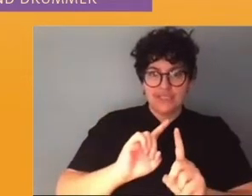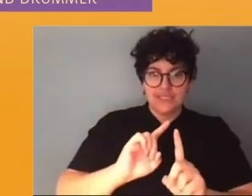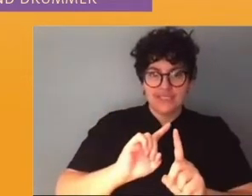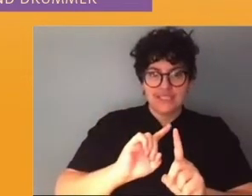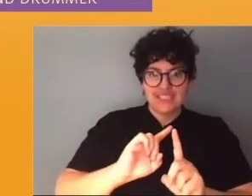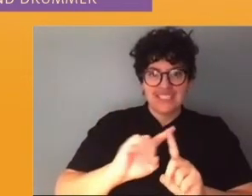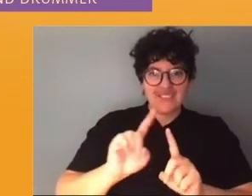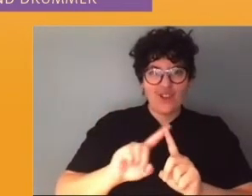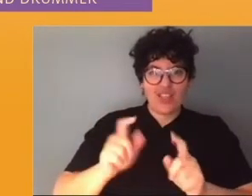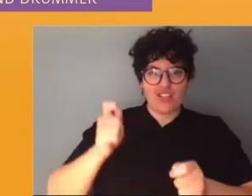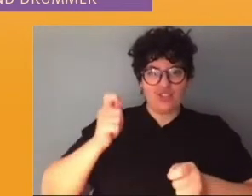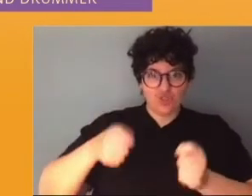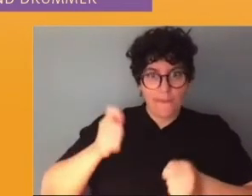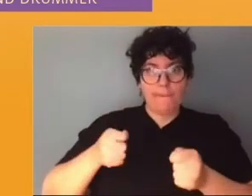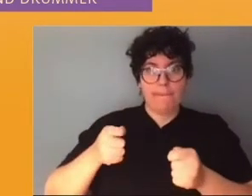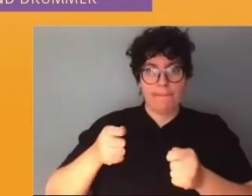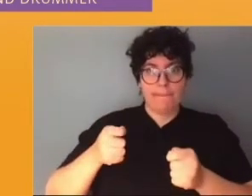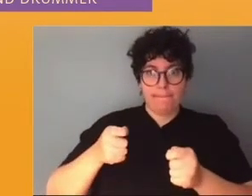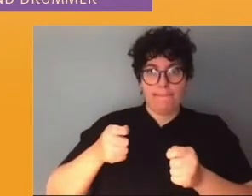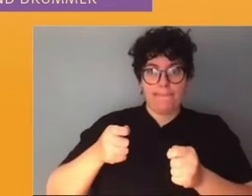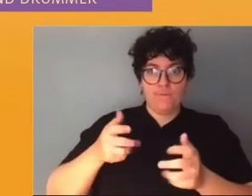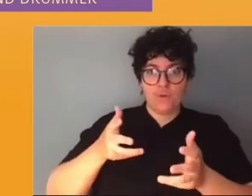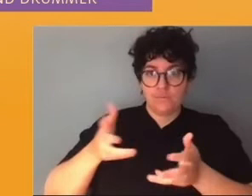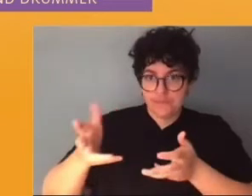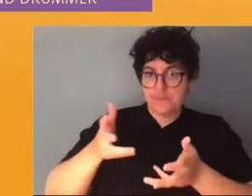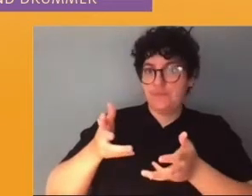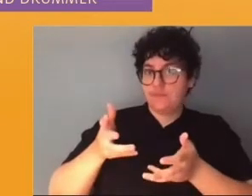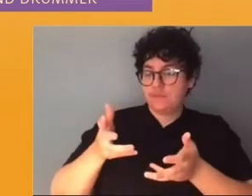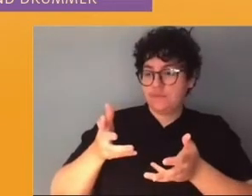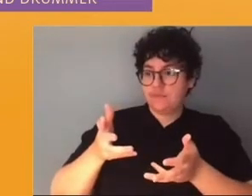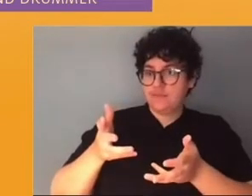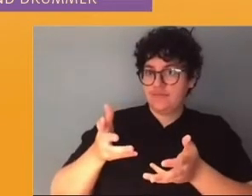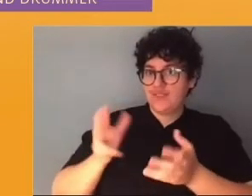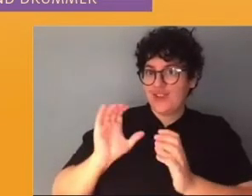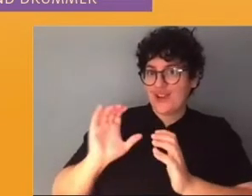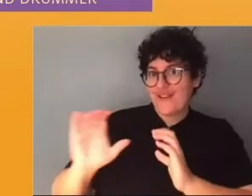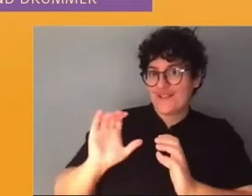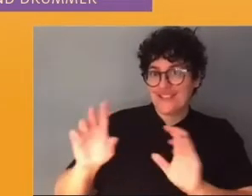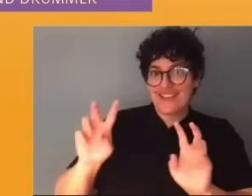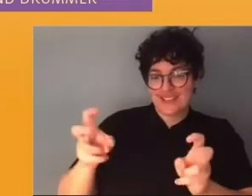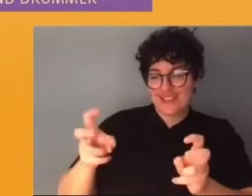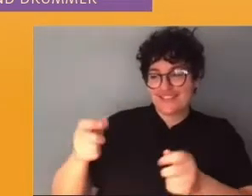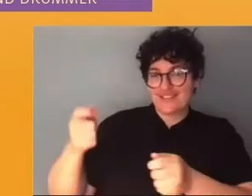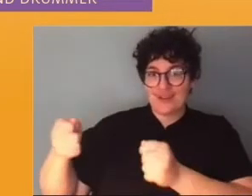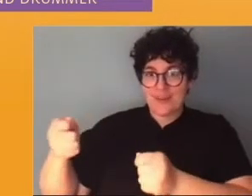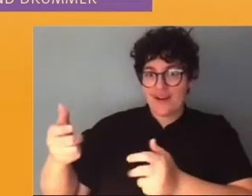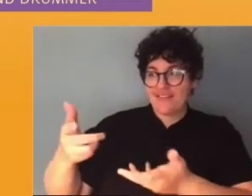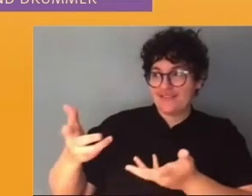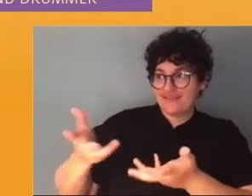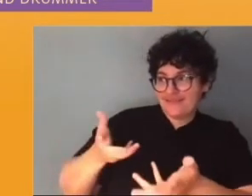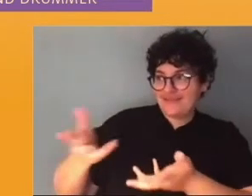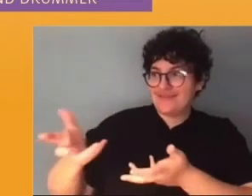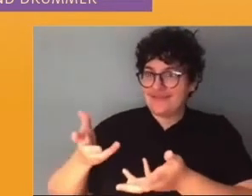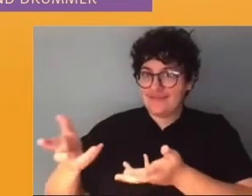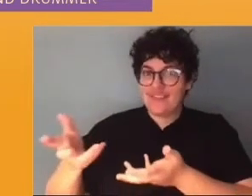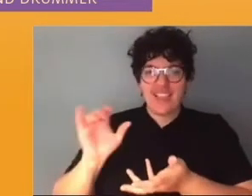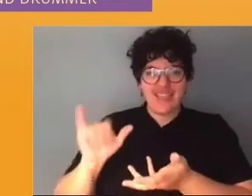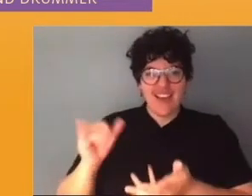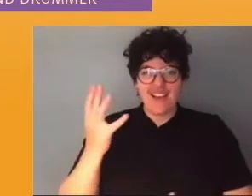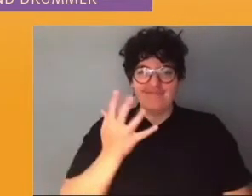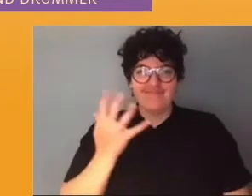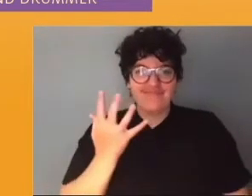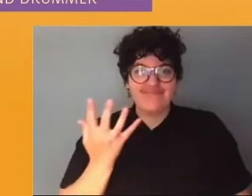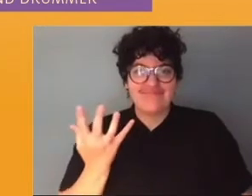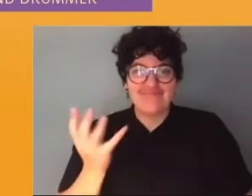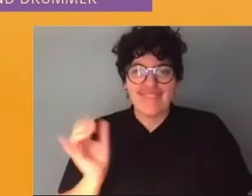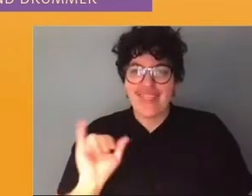o tonos en el tambor en sí. Es una conversación entre la persona que toca tambor y la persona que baila. Mari,